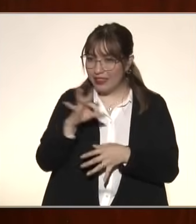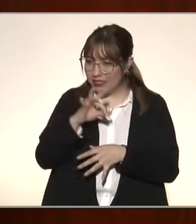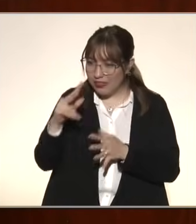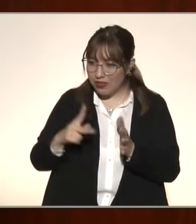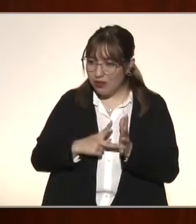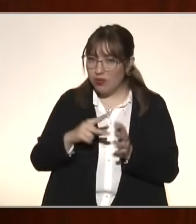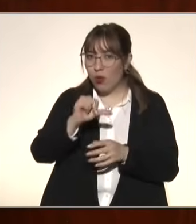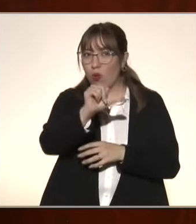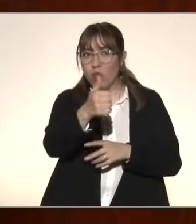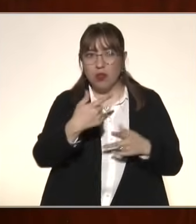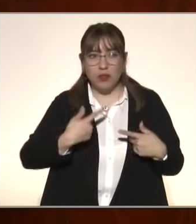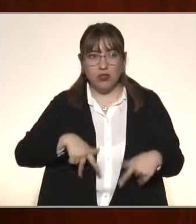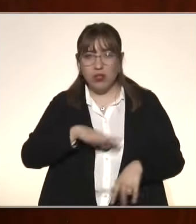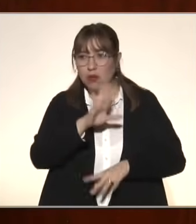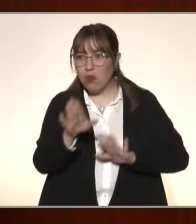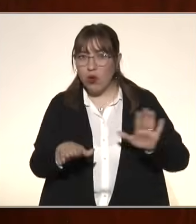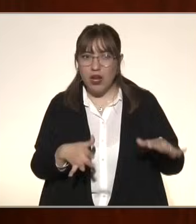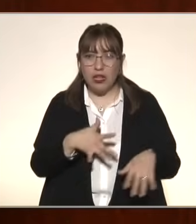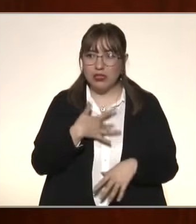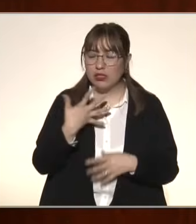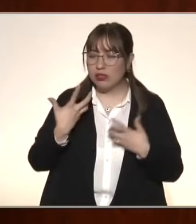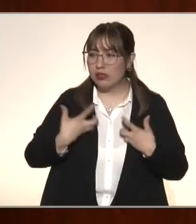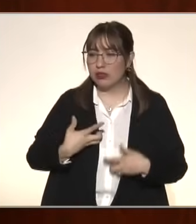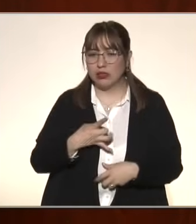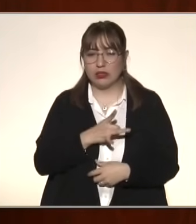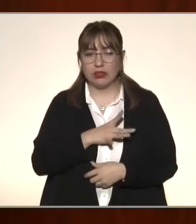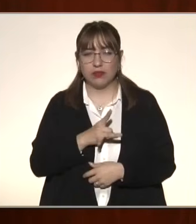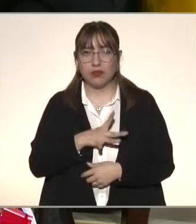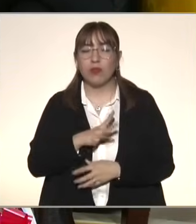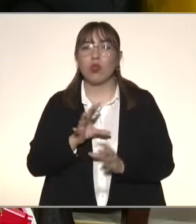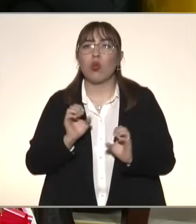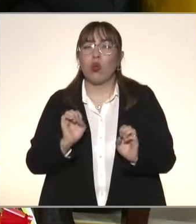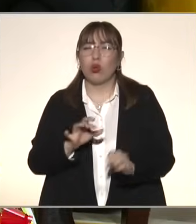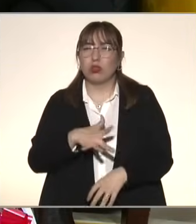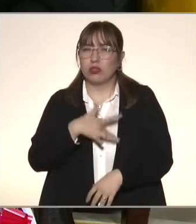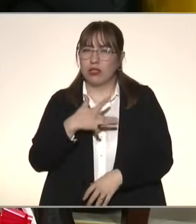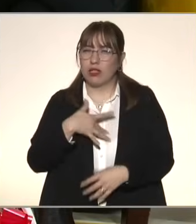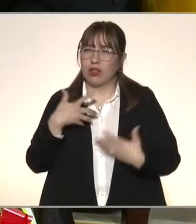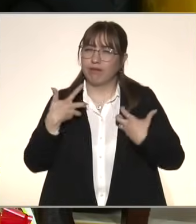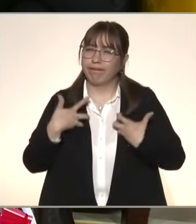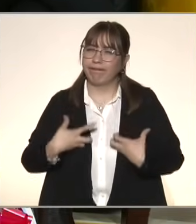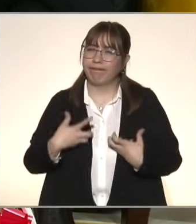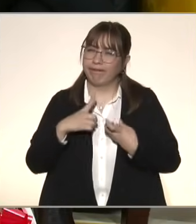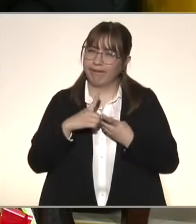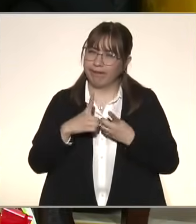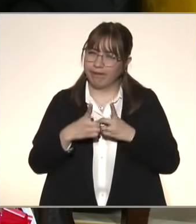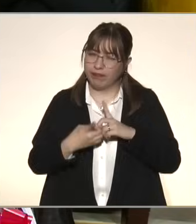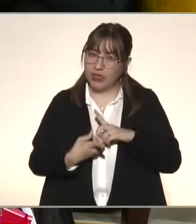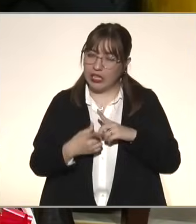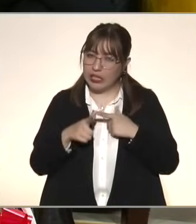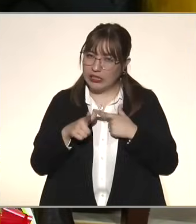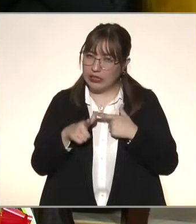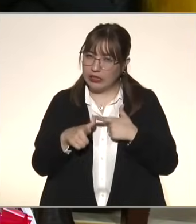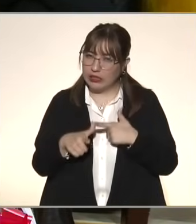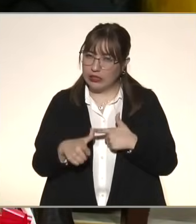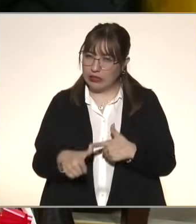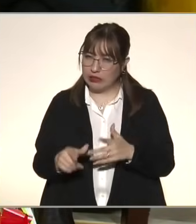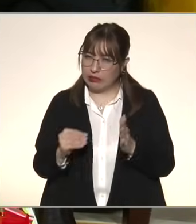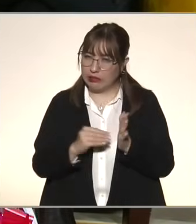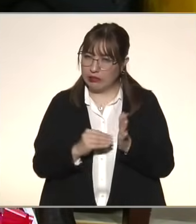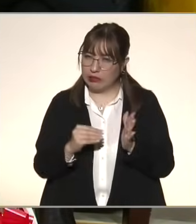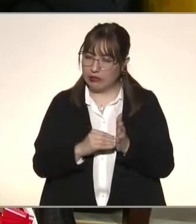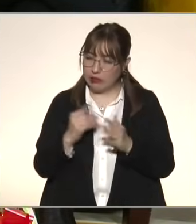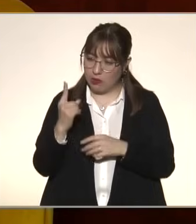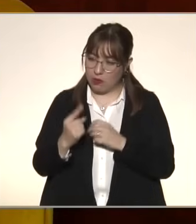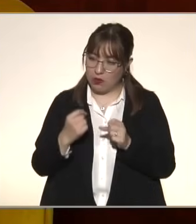pasar, va a morir alguien más, ¿no? Y sobre todo si hay síntomas de depresión mayor que se mantengan todavía después de un